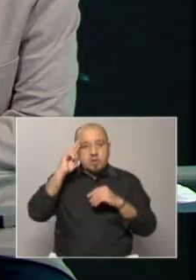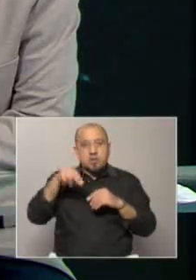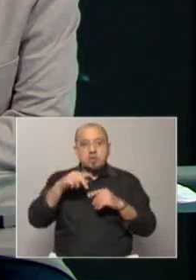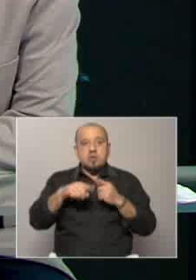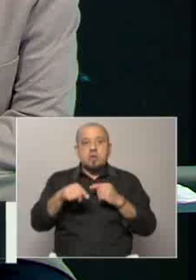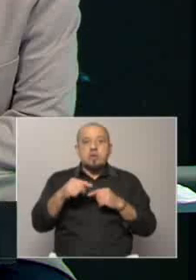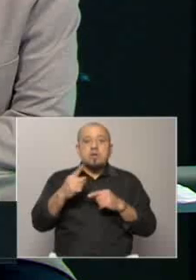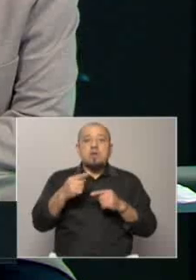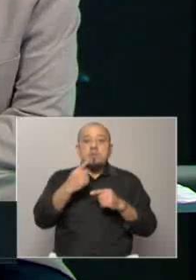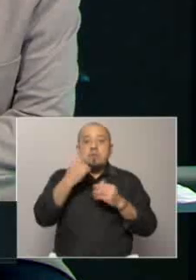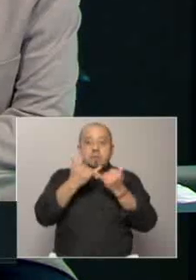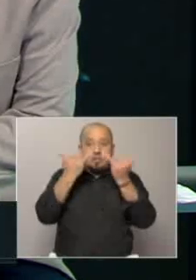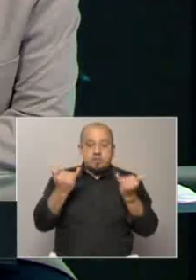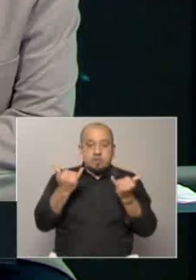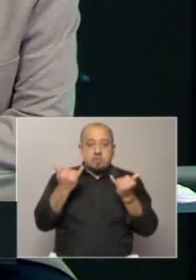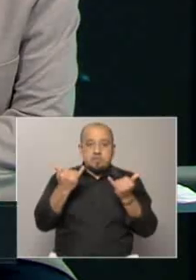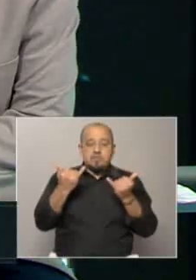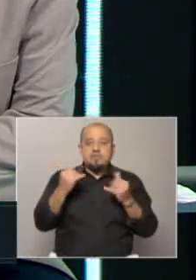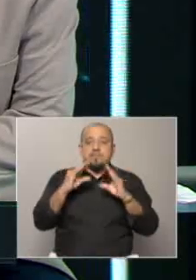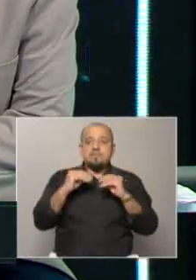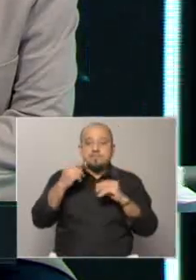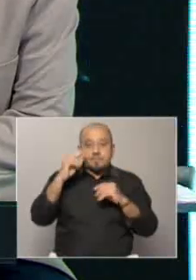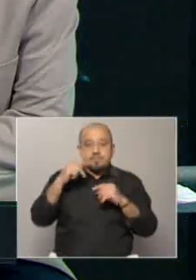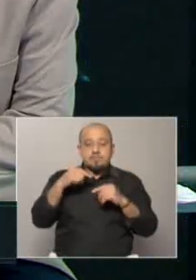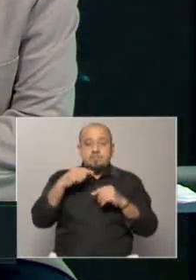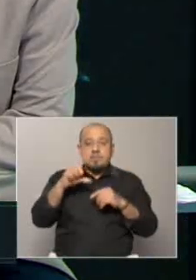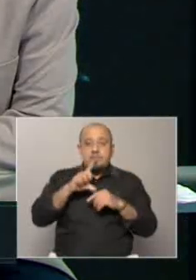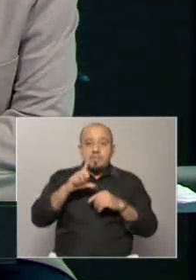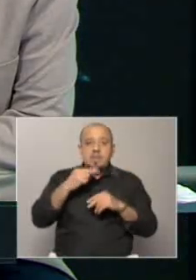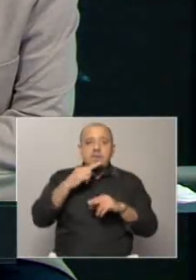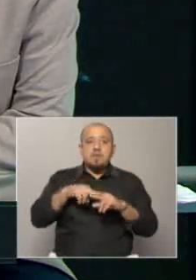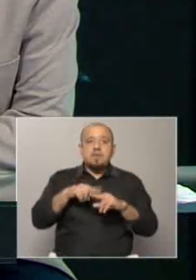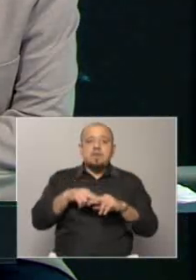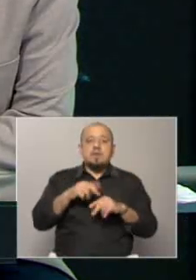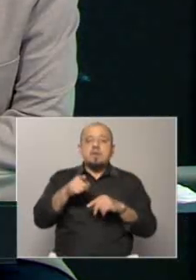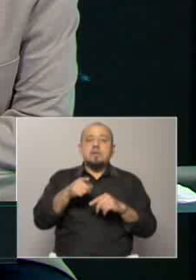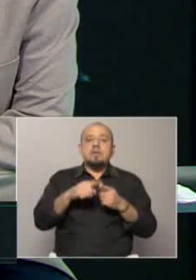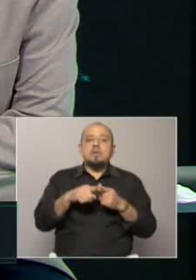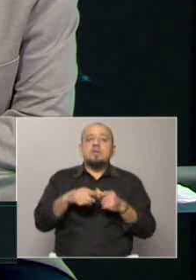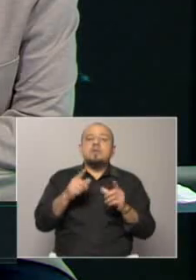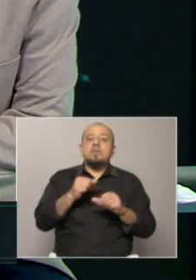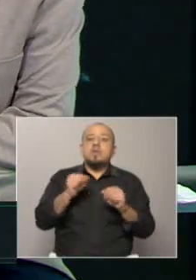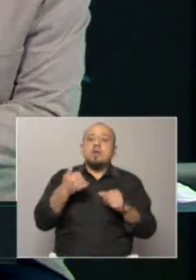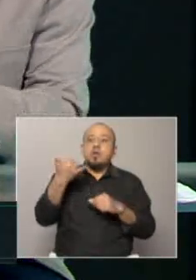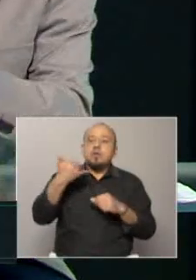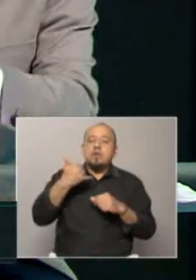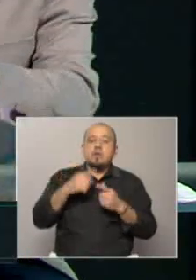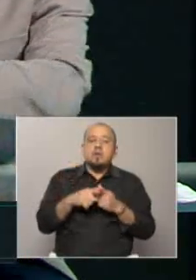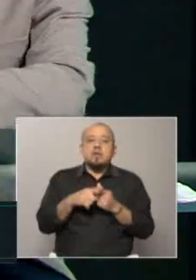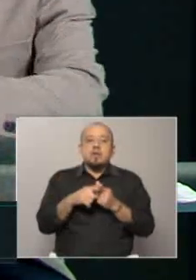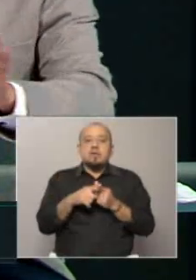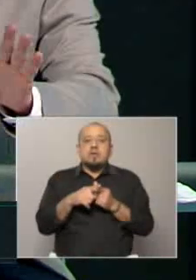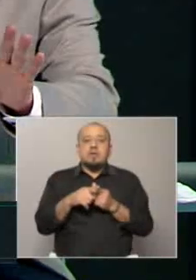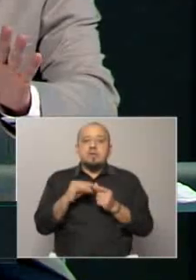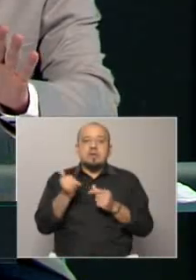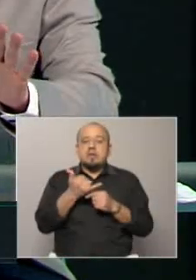día en Montevideo Rock, porque va a continuar también el martes. Así que la dupla acá que lo condujo nos podrá contar de qué ya se trata. Todo, porque... Ya está